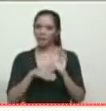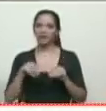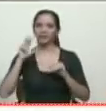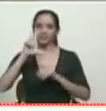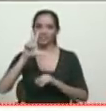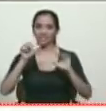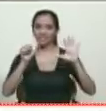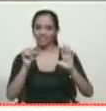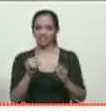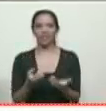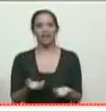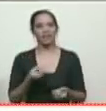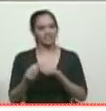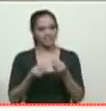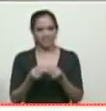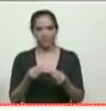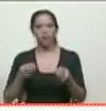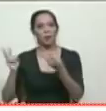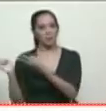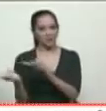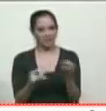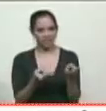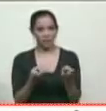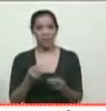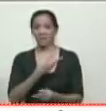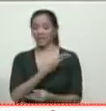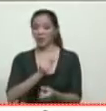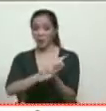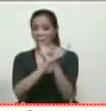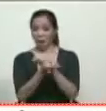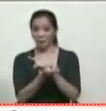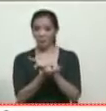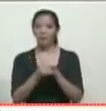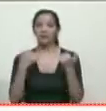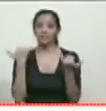como siempre haciéndoles una cordial invitación para que no cambie de canal porque ya viene el mazo.